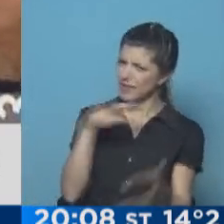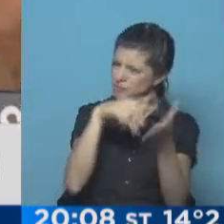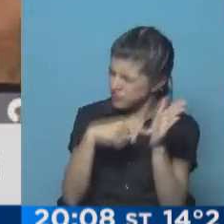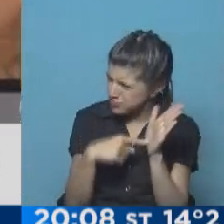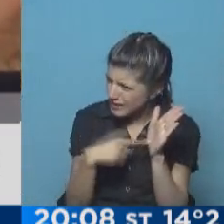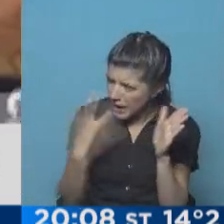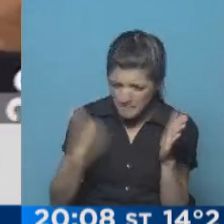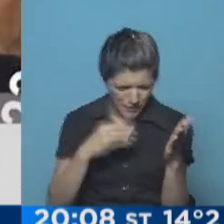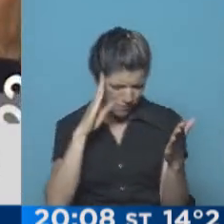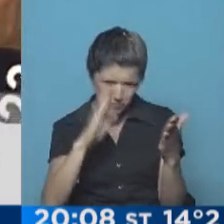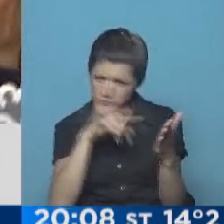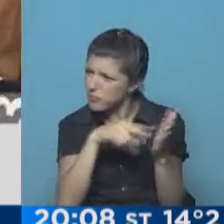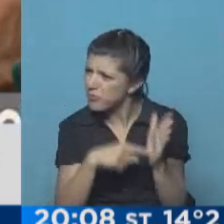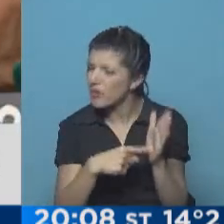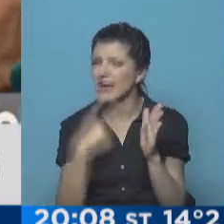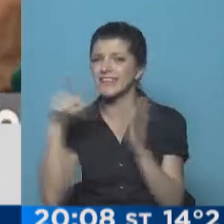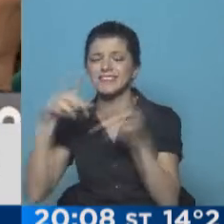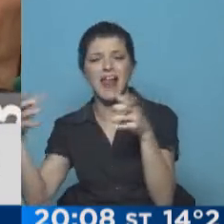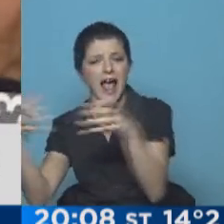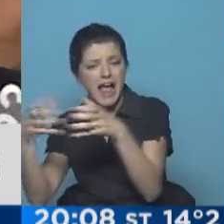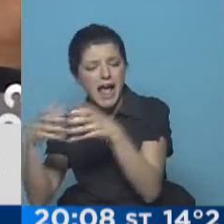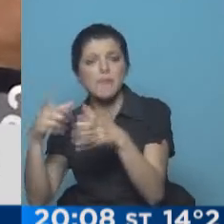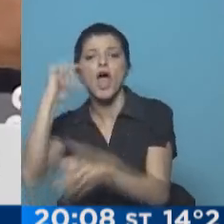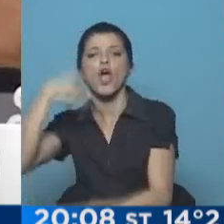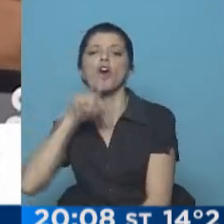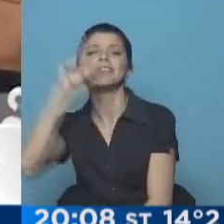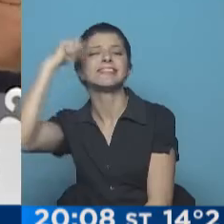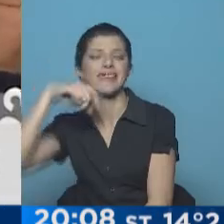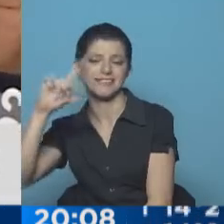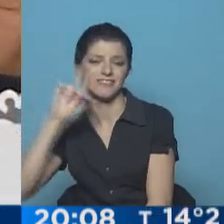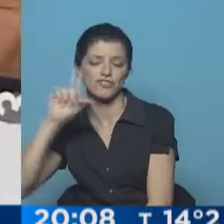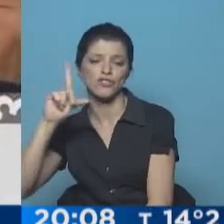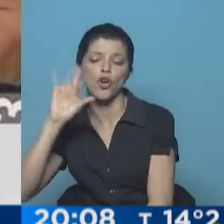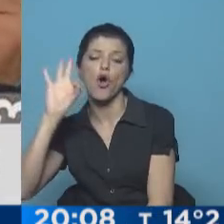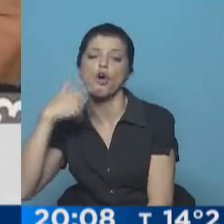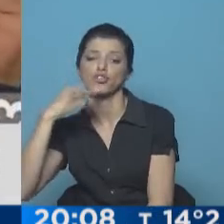burradas que dice el contencioso? Dice que la Junta Electoral